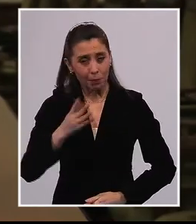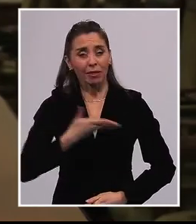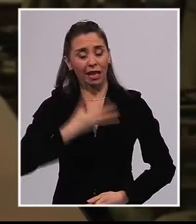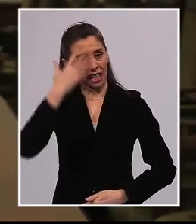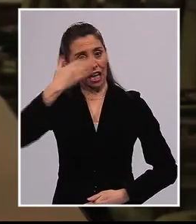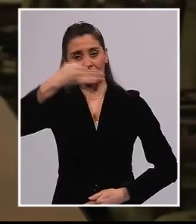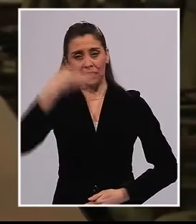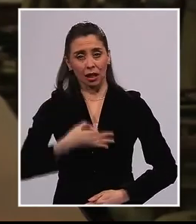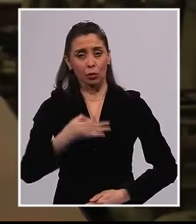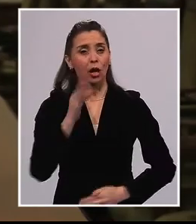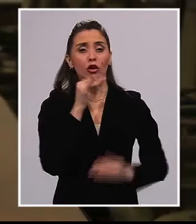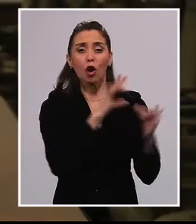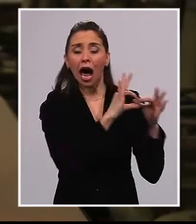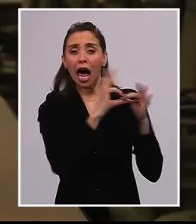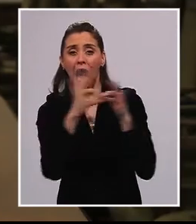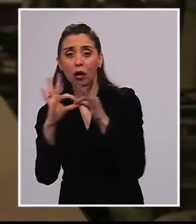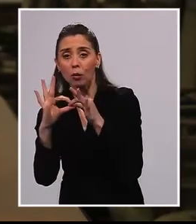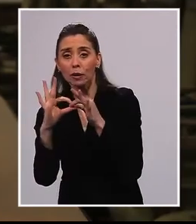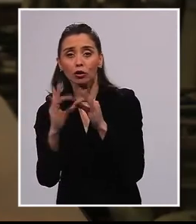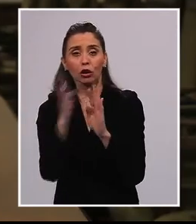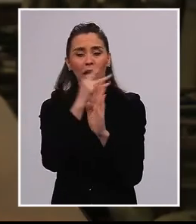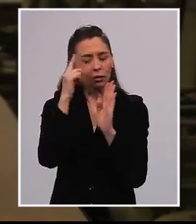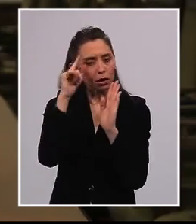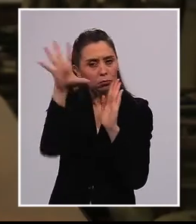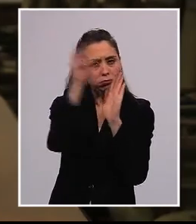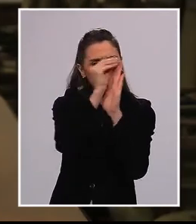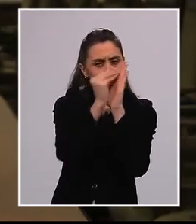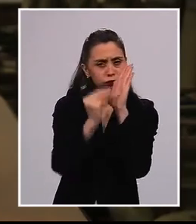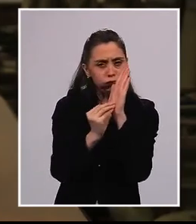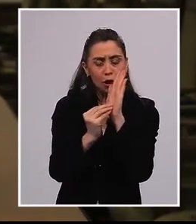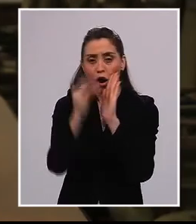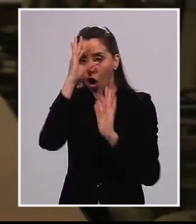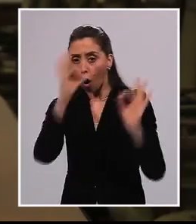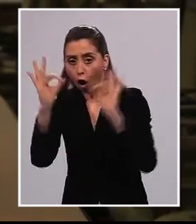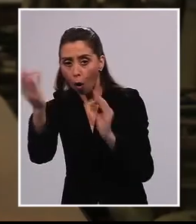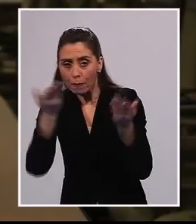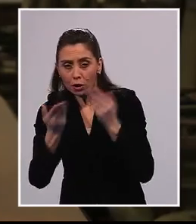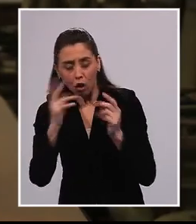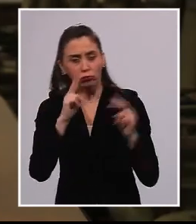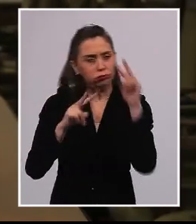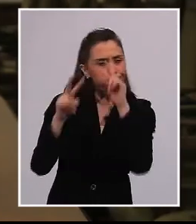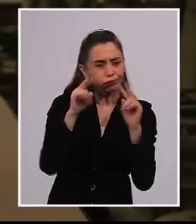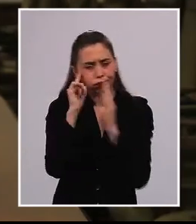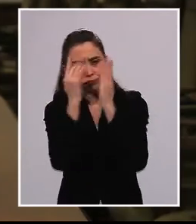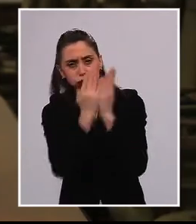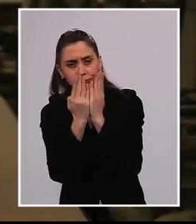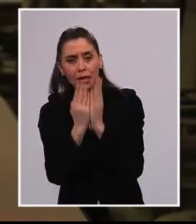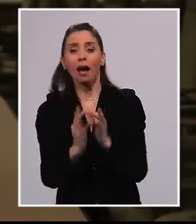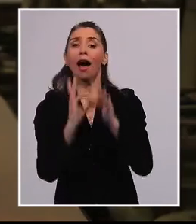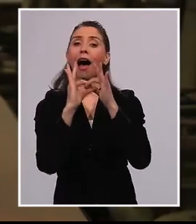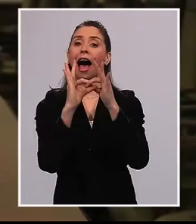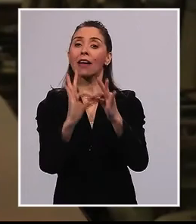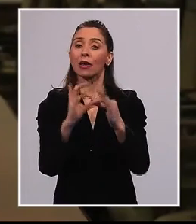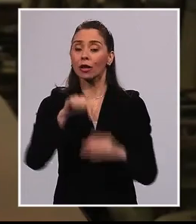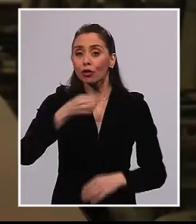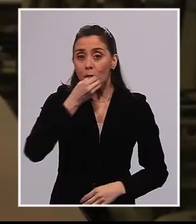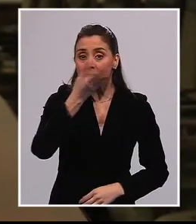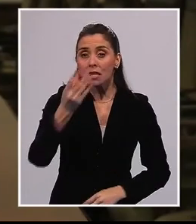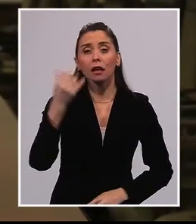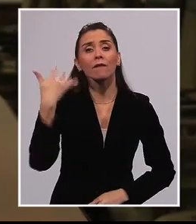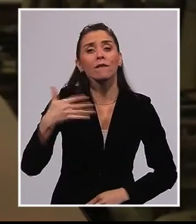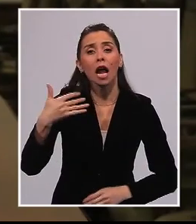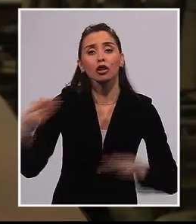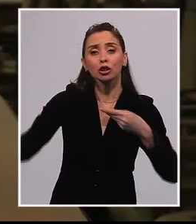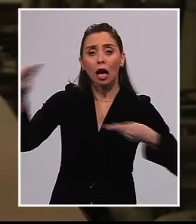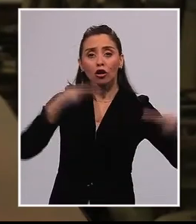de que no hay argumento que no se haya considerado y opinión que no haya sido examinada agradezco en este mensaje la valiosa